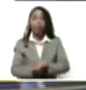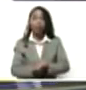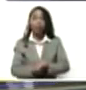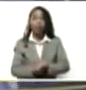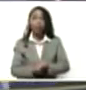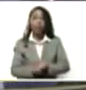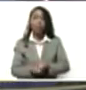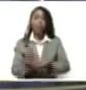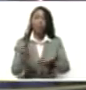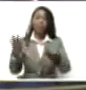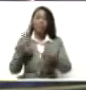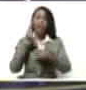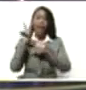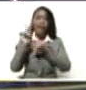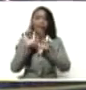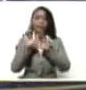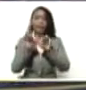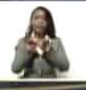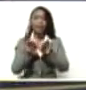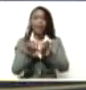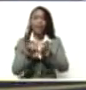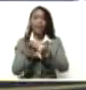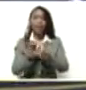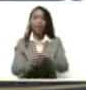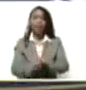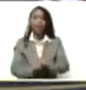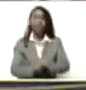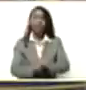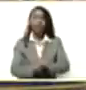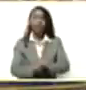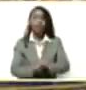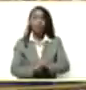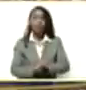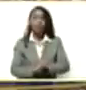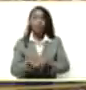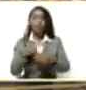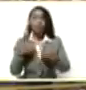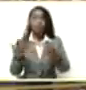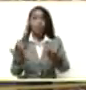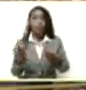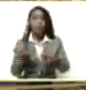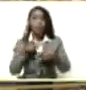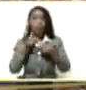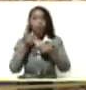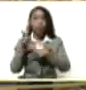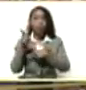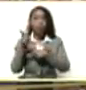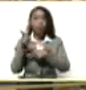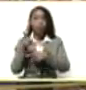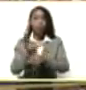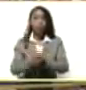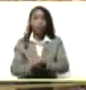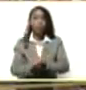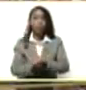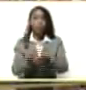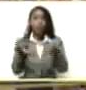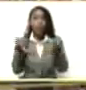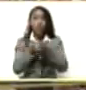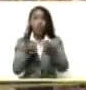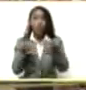en el marco de la nueva economía rentista y del programa de sustitución de